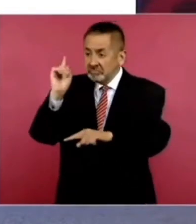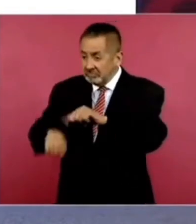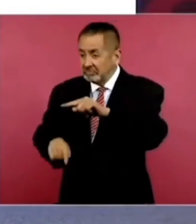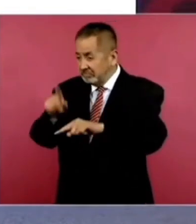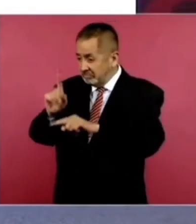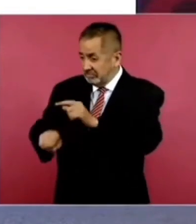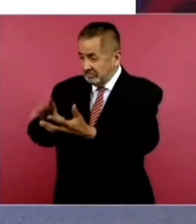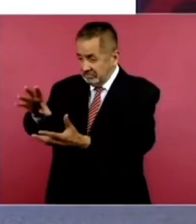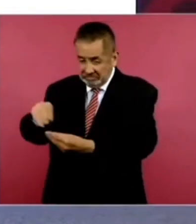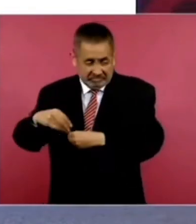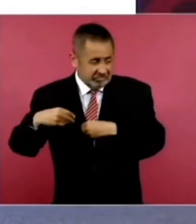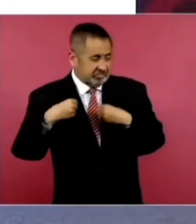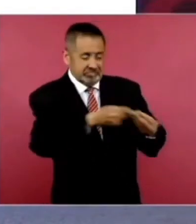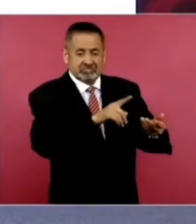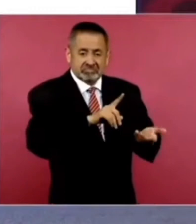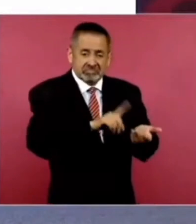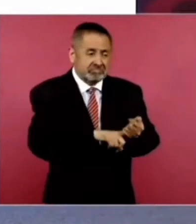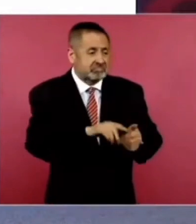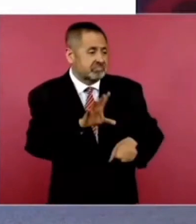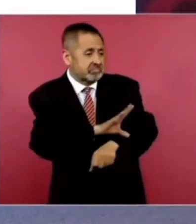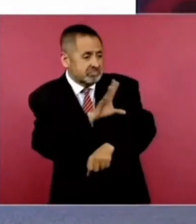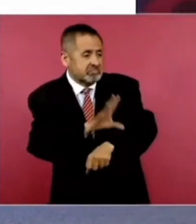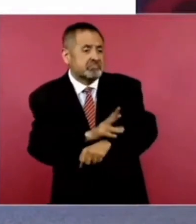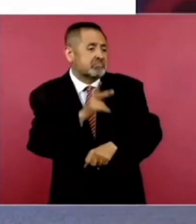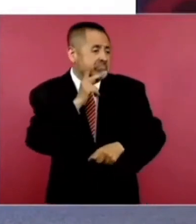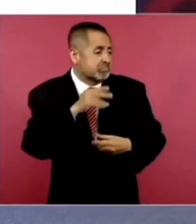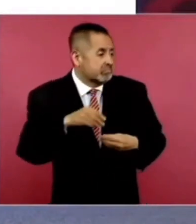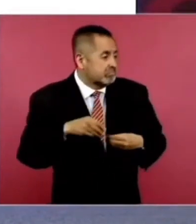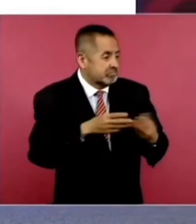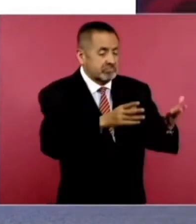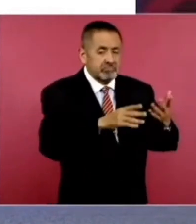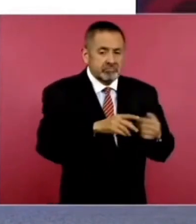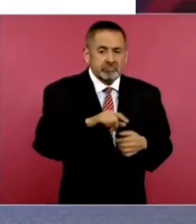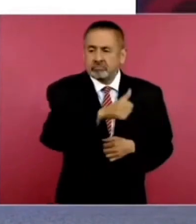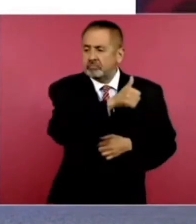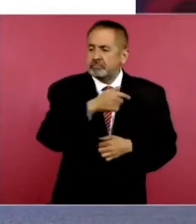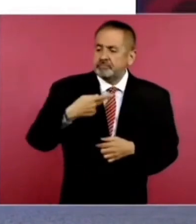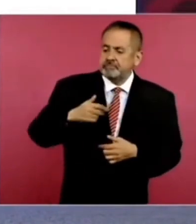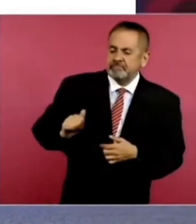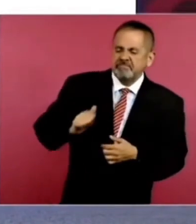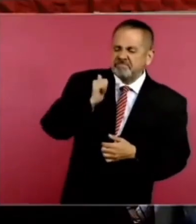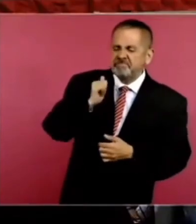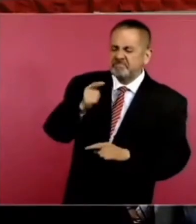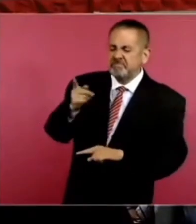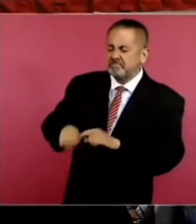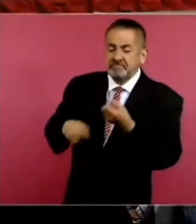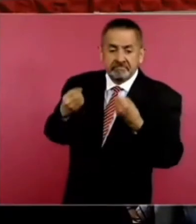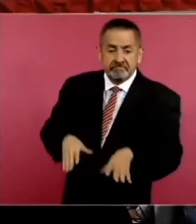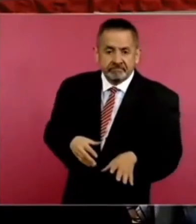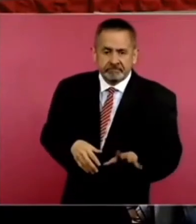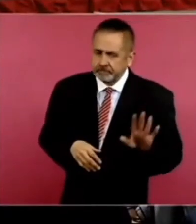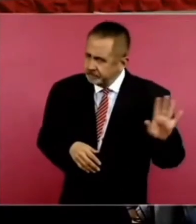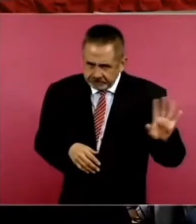recursos energéticos a intereses ajenos a la nación que conformamos.